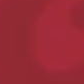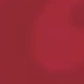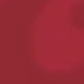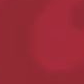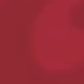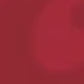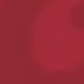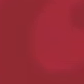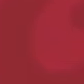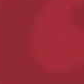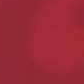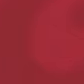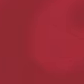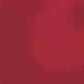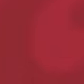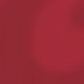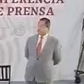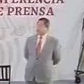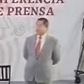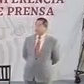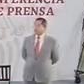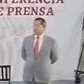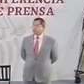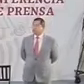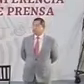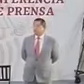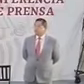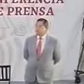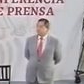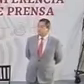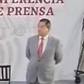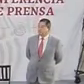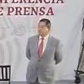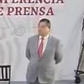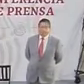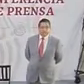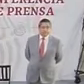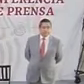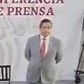de que disponemos es esta que están ustedes viendo, la de las grabaciones de torre.